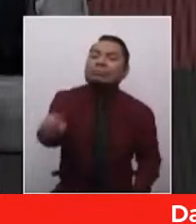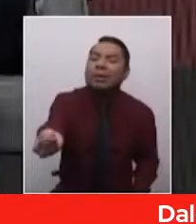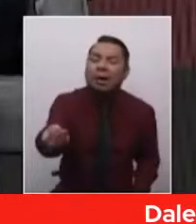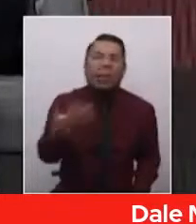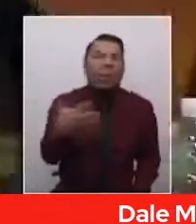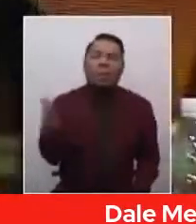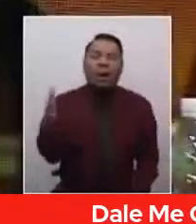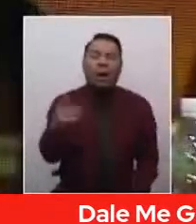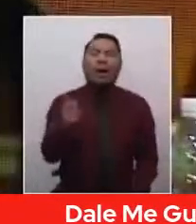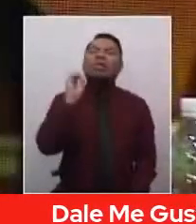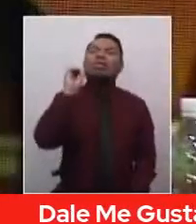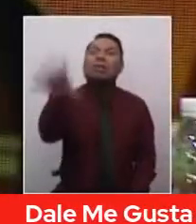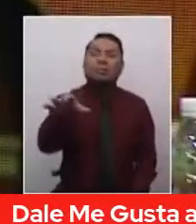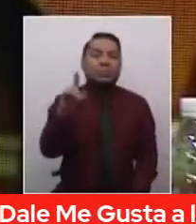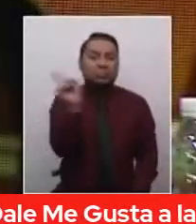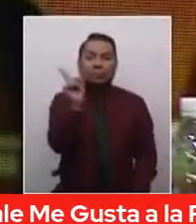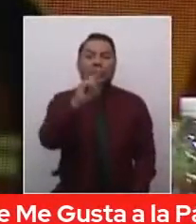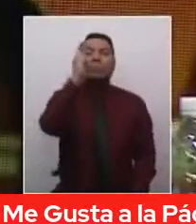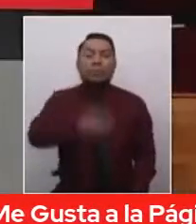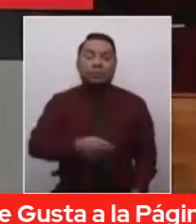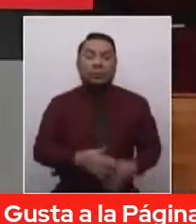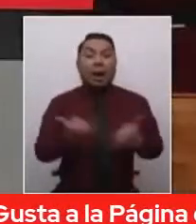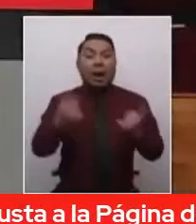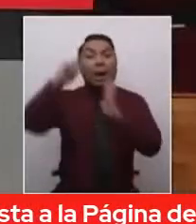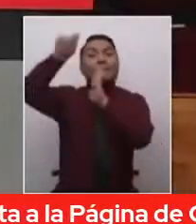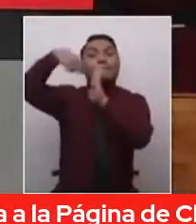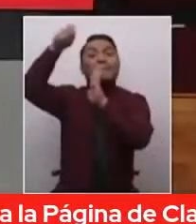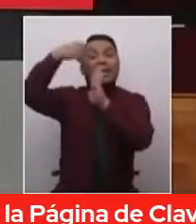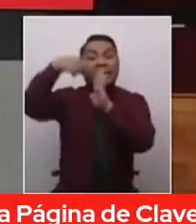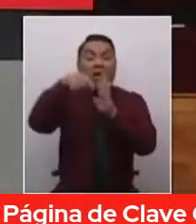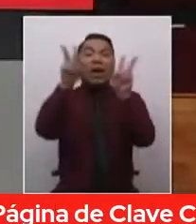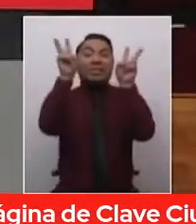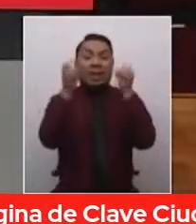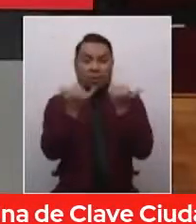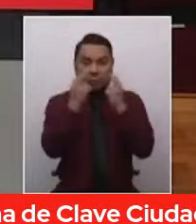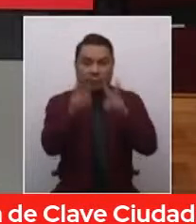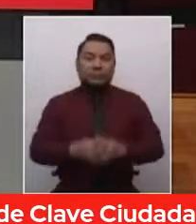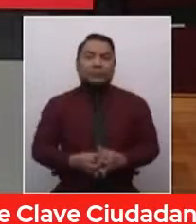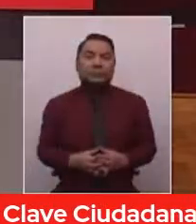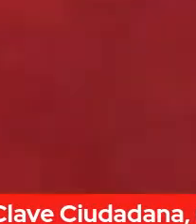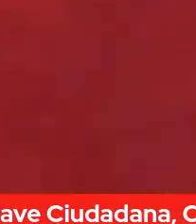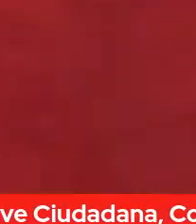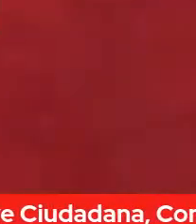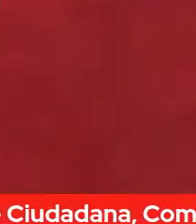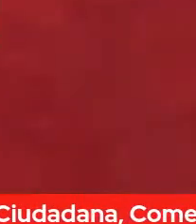siendo claras entonces las reglas, veamos un video con los temas que hoy tocaremos.